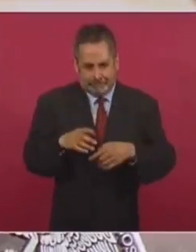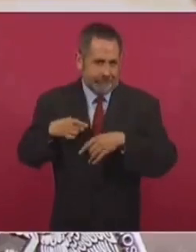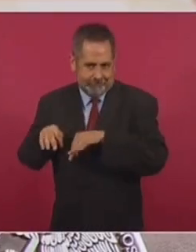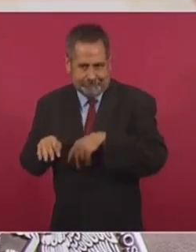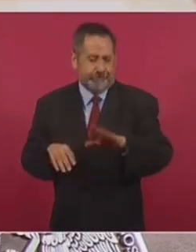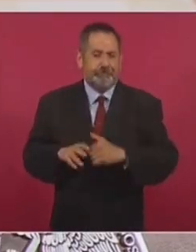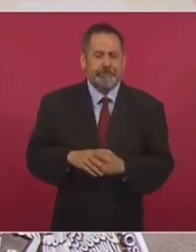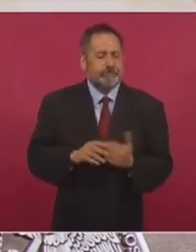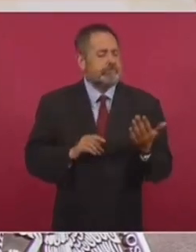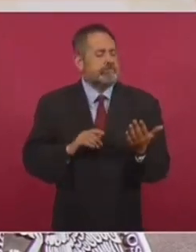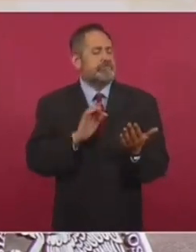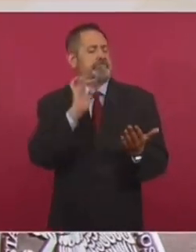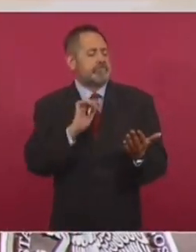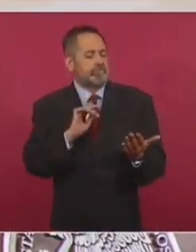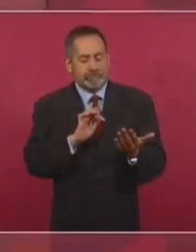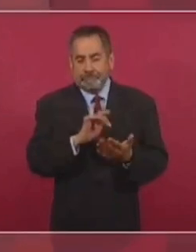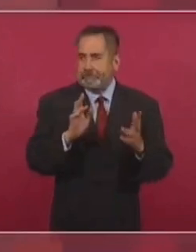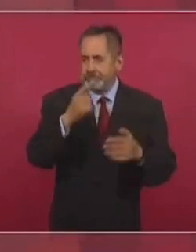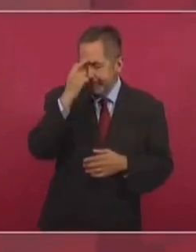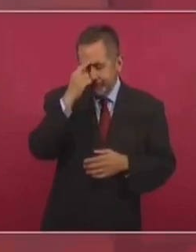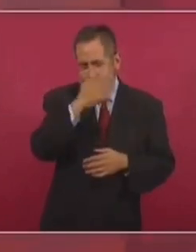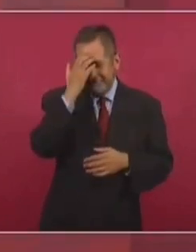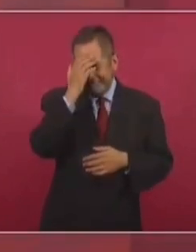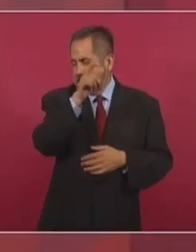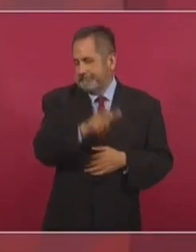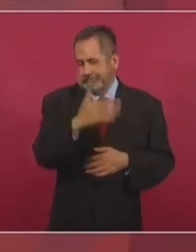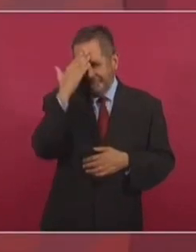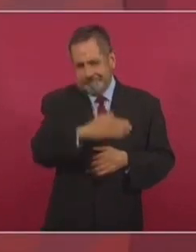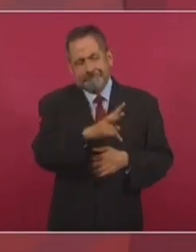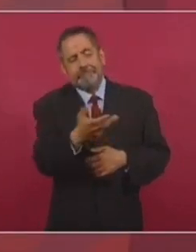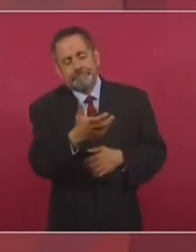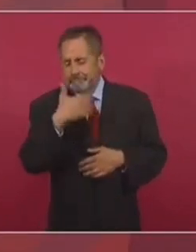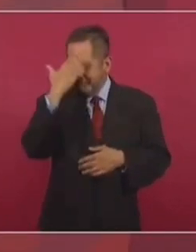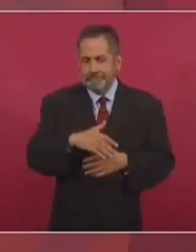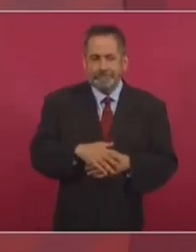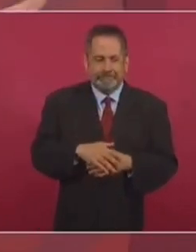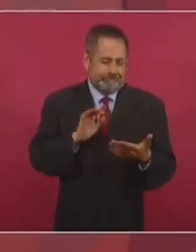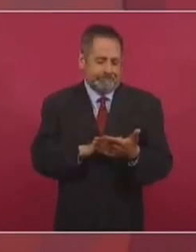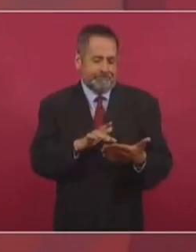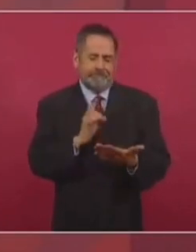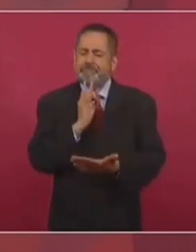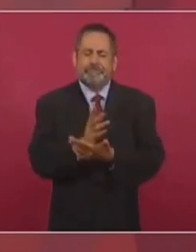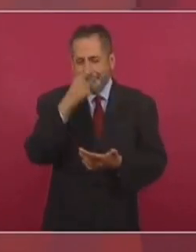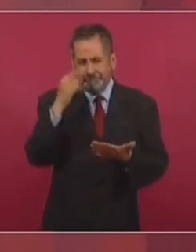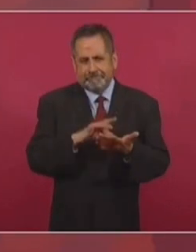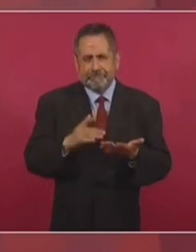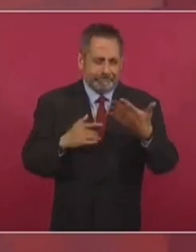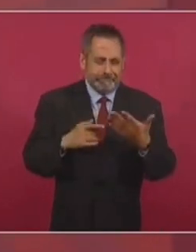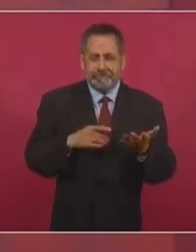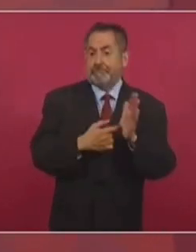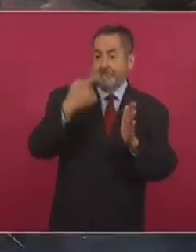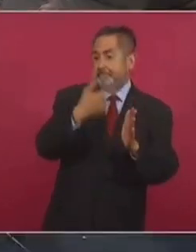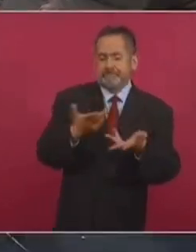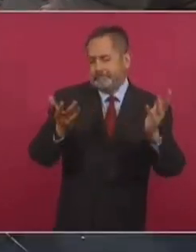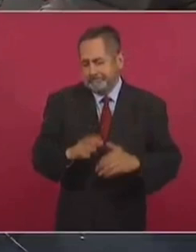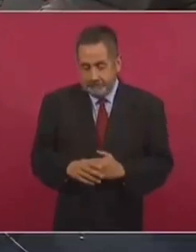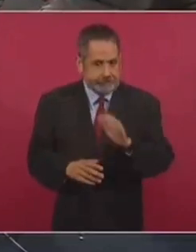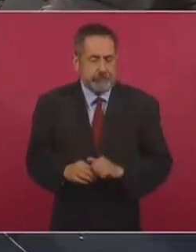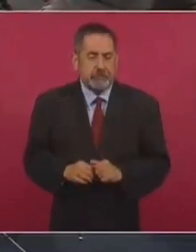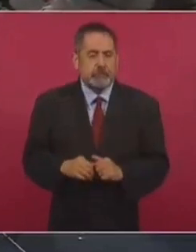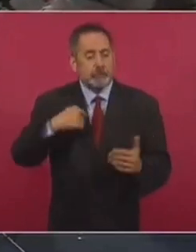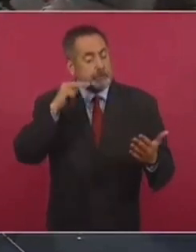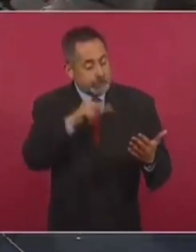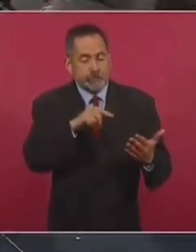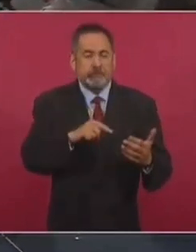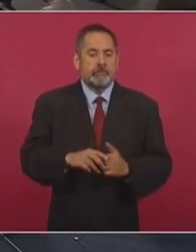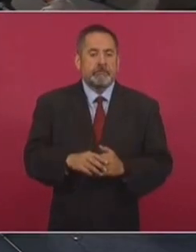¿no? Pero son tan predecibles, tan obvios, que ya voy con ellos y ya me sirve de referencia. Entonces, vi